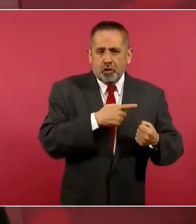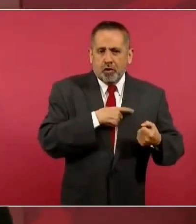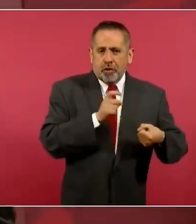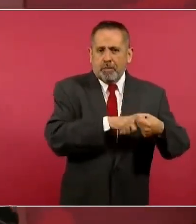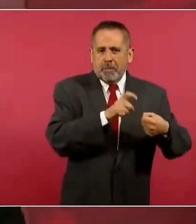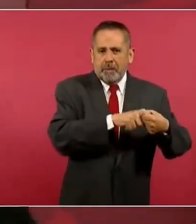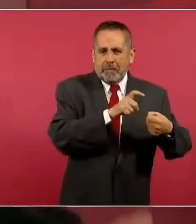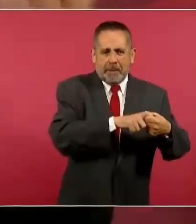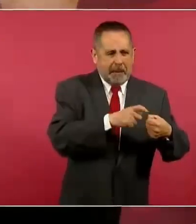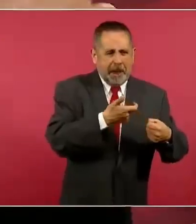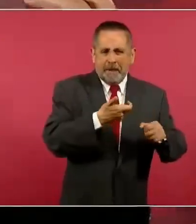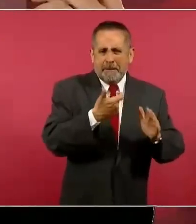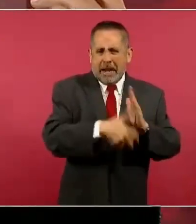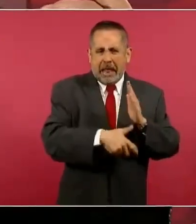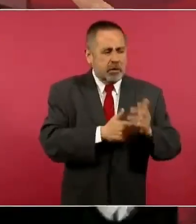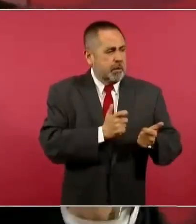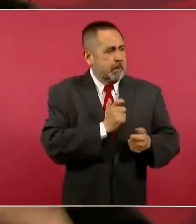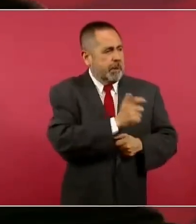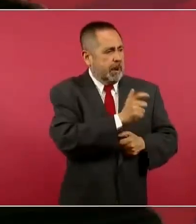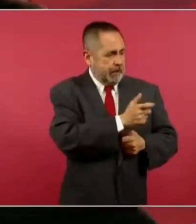Y una vez